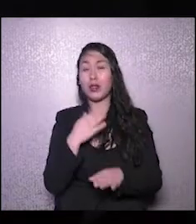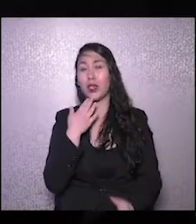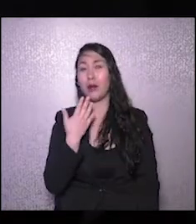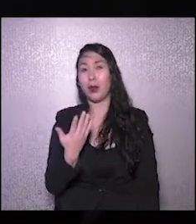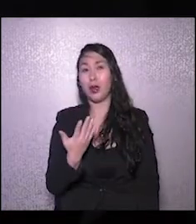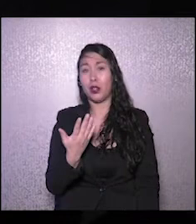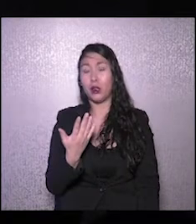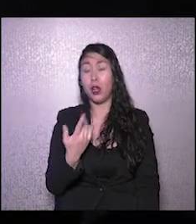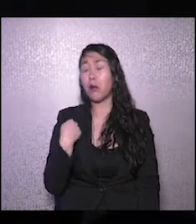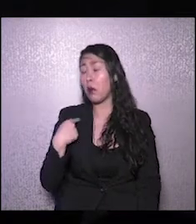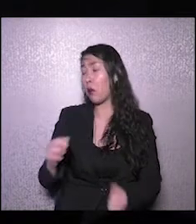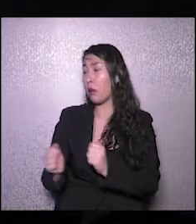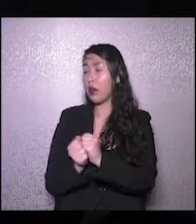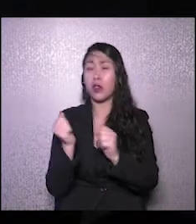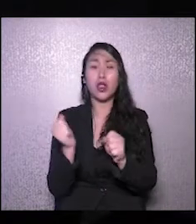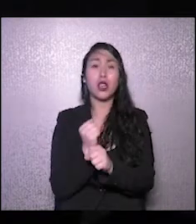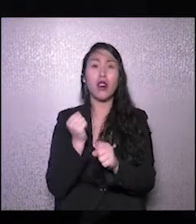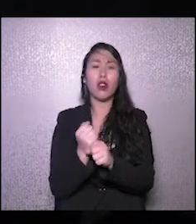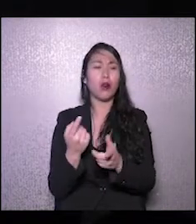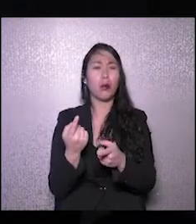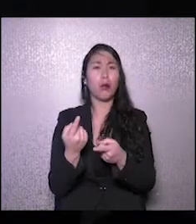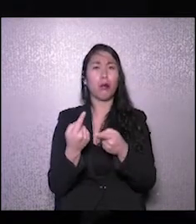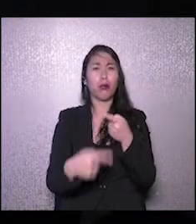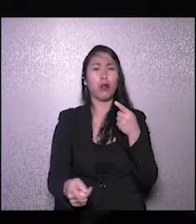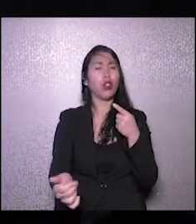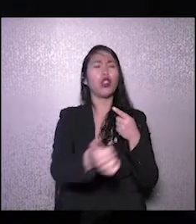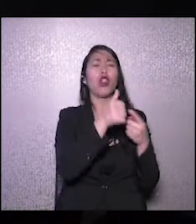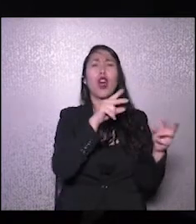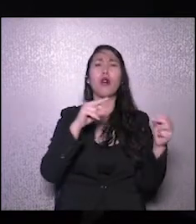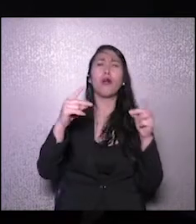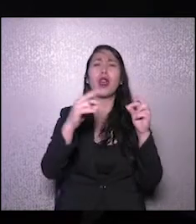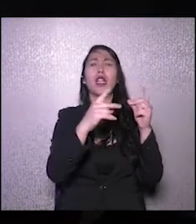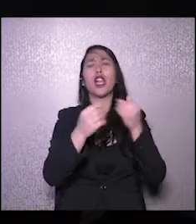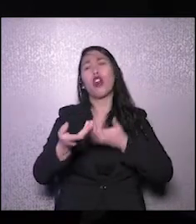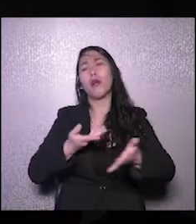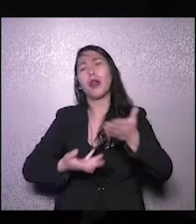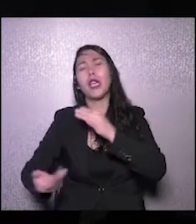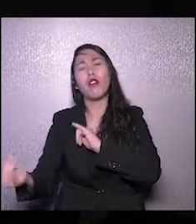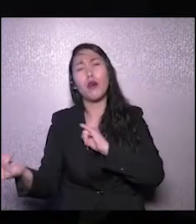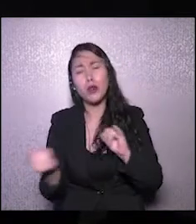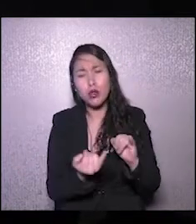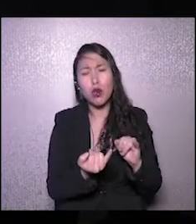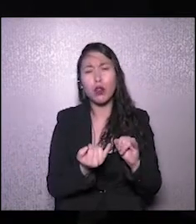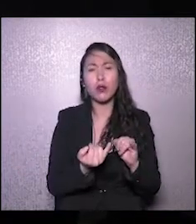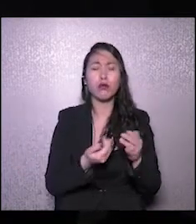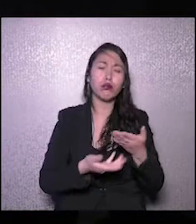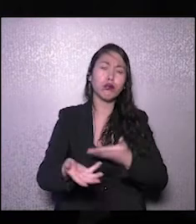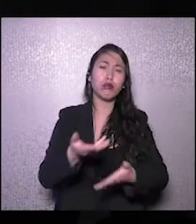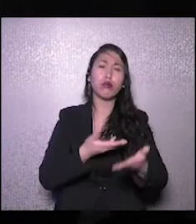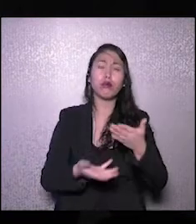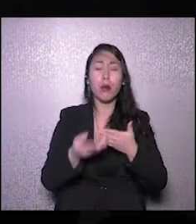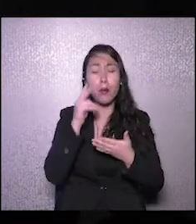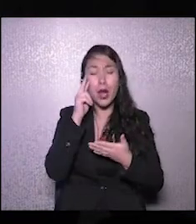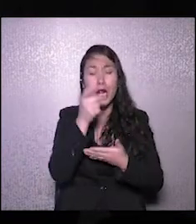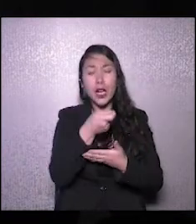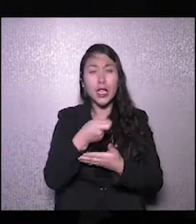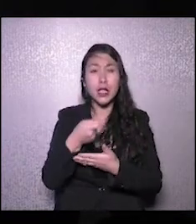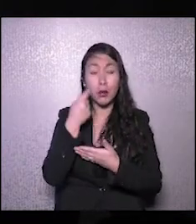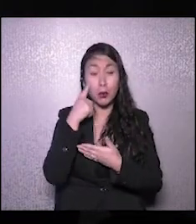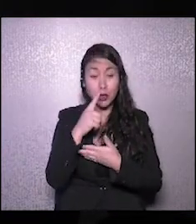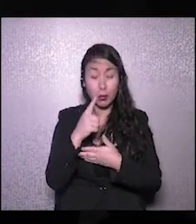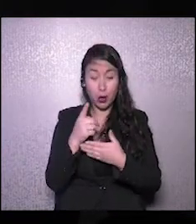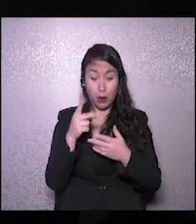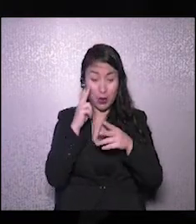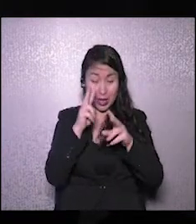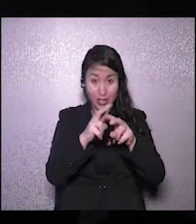pasa muy a menudo con mis colegas que se genera una paradoja. Todos comentan de que hay que compartir los datos para hacer Big Data Analytics, pero cuando hacemos estudios